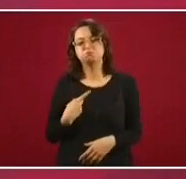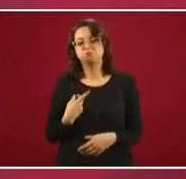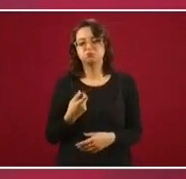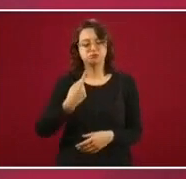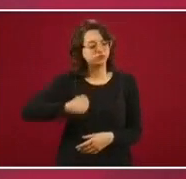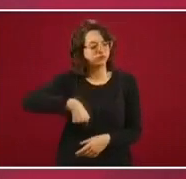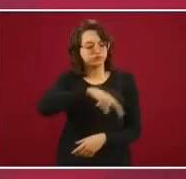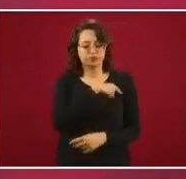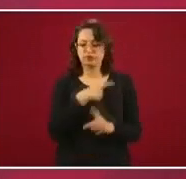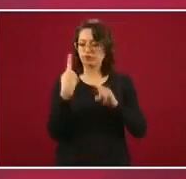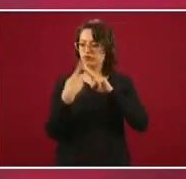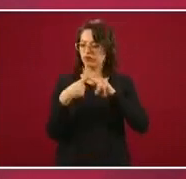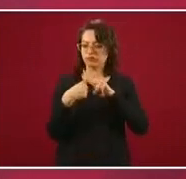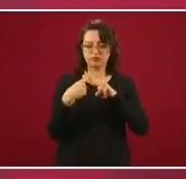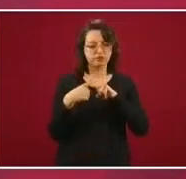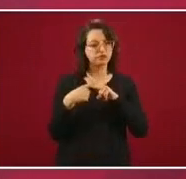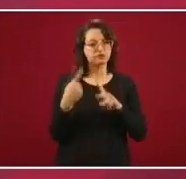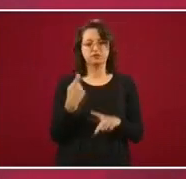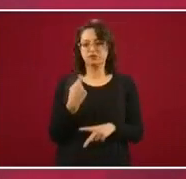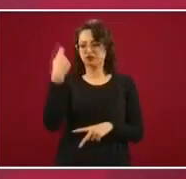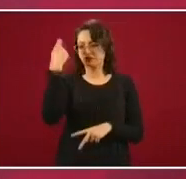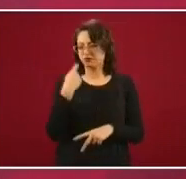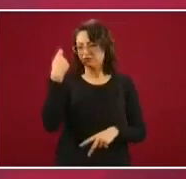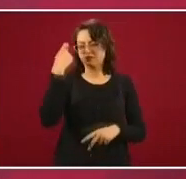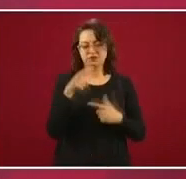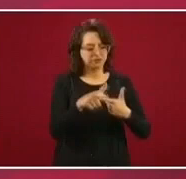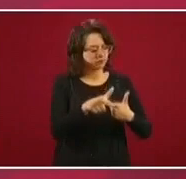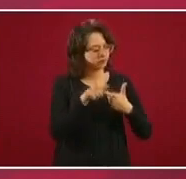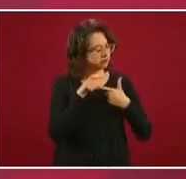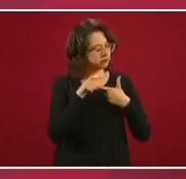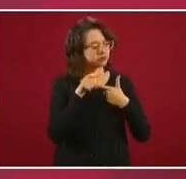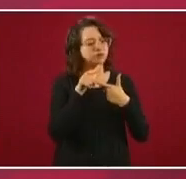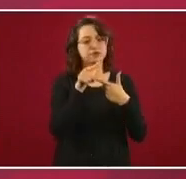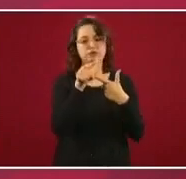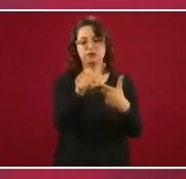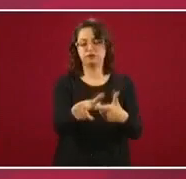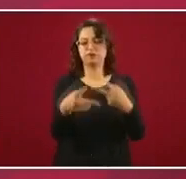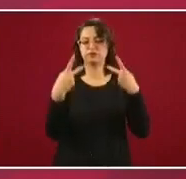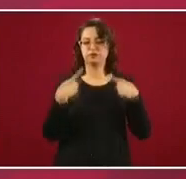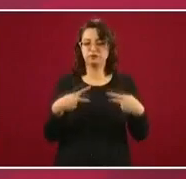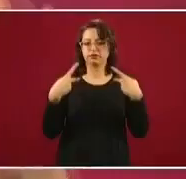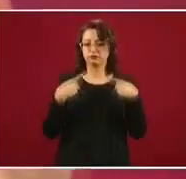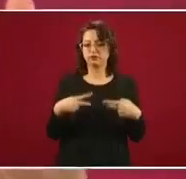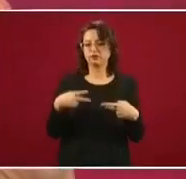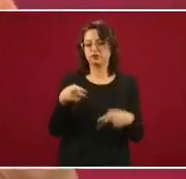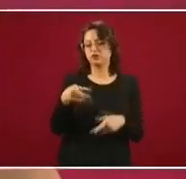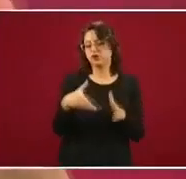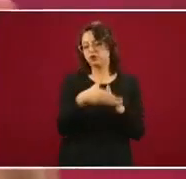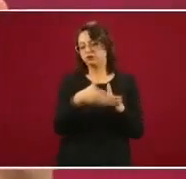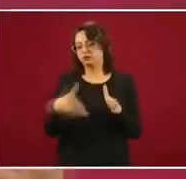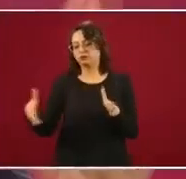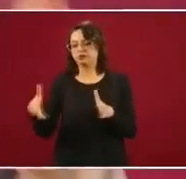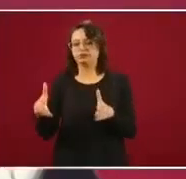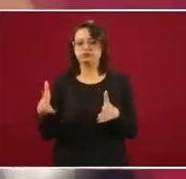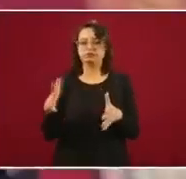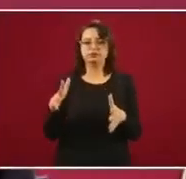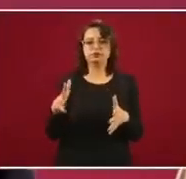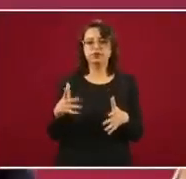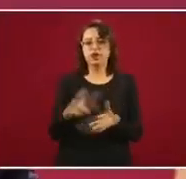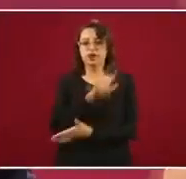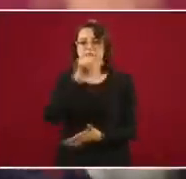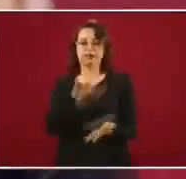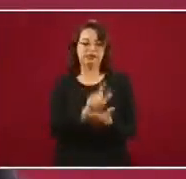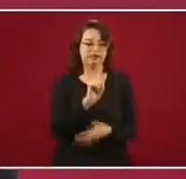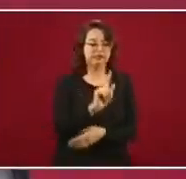seguir calculando las pensiones de las personas que están en este modelo de transición entre la